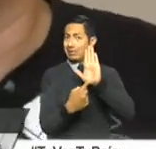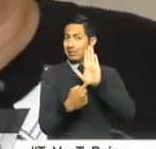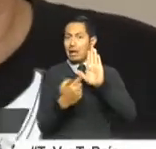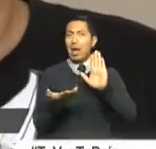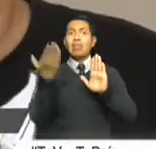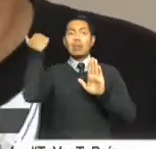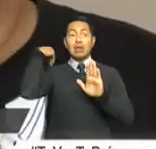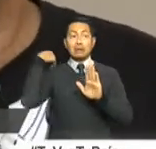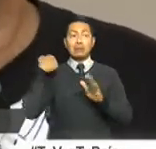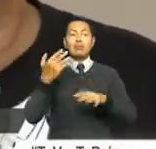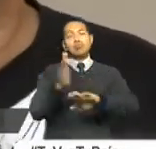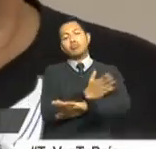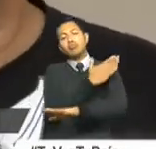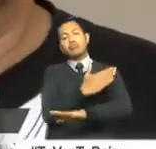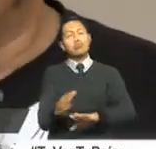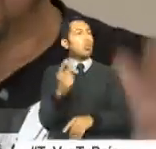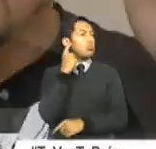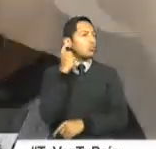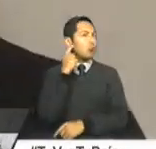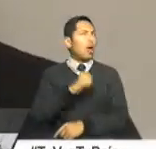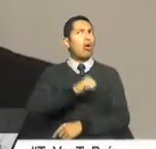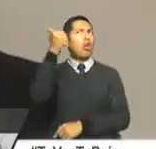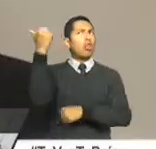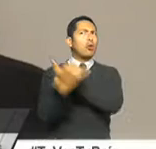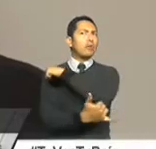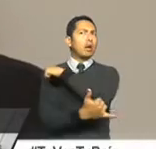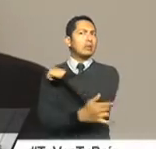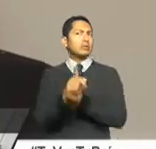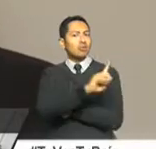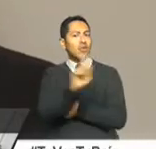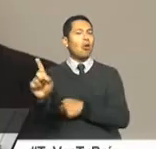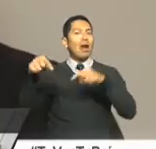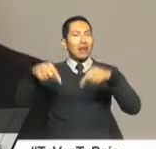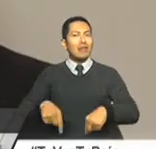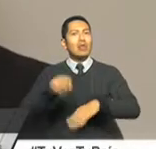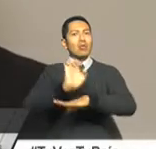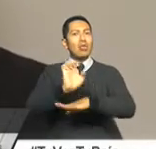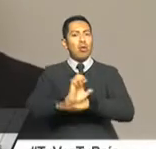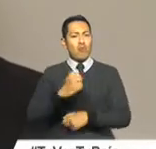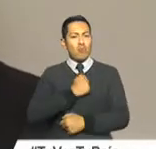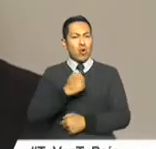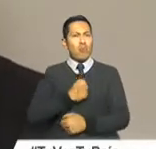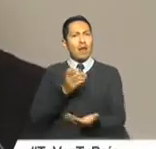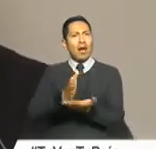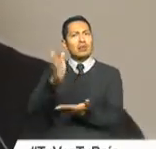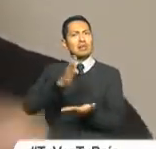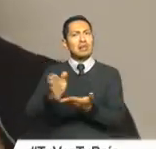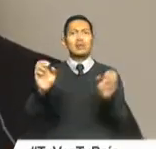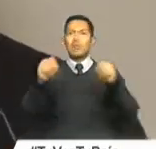el acceso a la radio pueda tener, ¿no? No, yo creo que es una conquista a la que no se debe dar un paso atrás